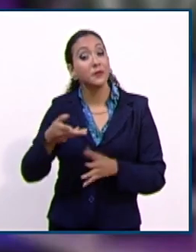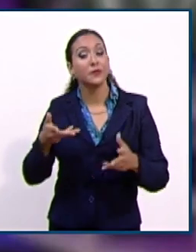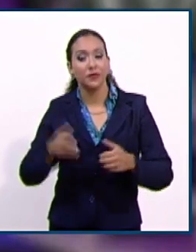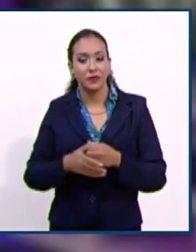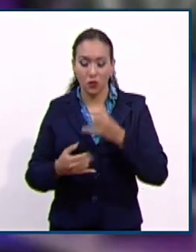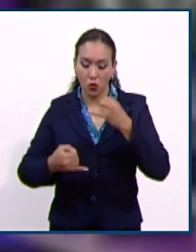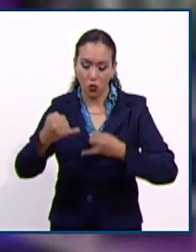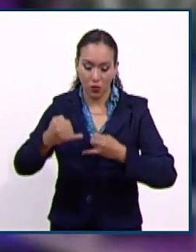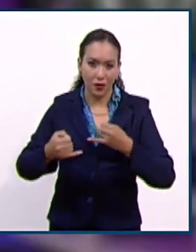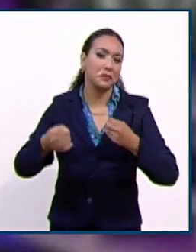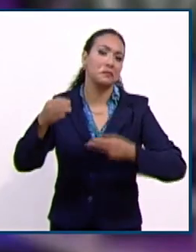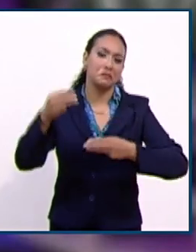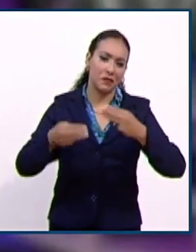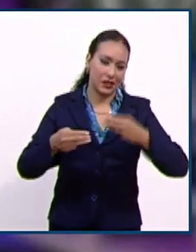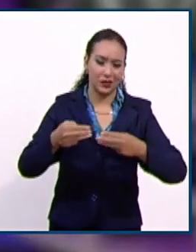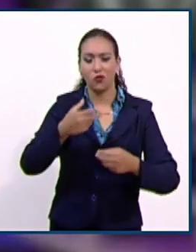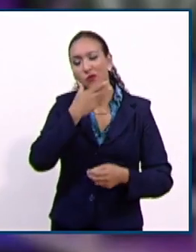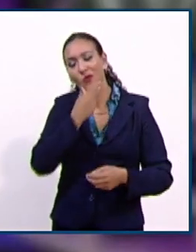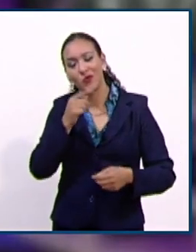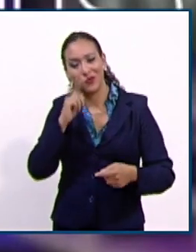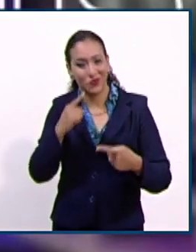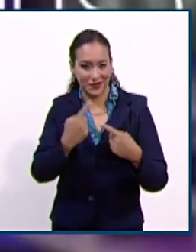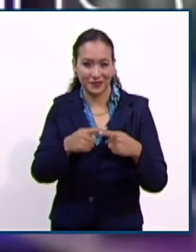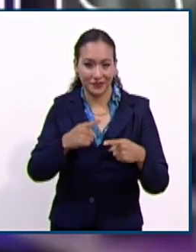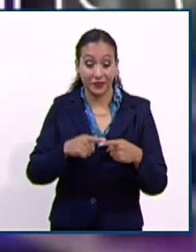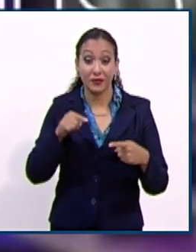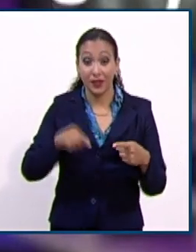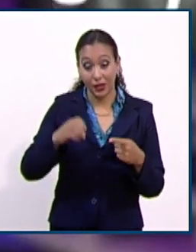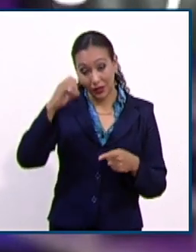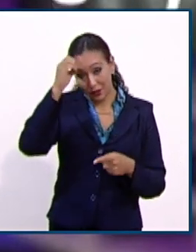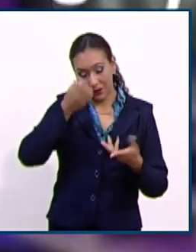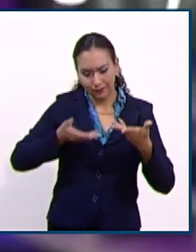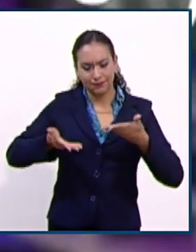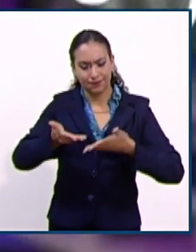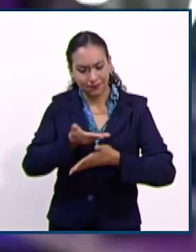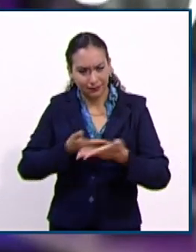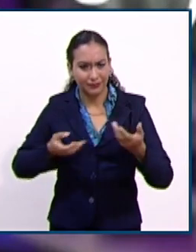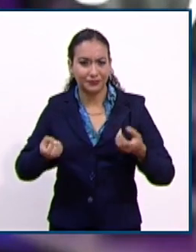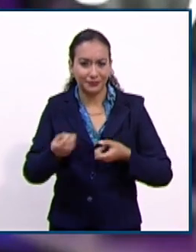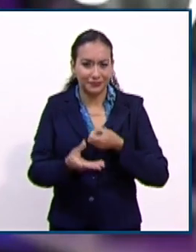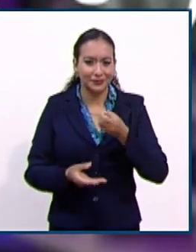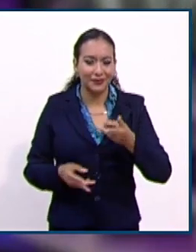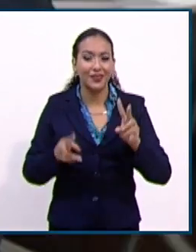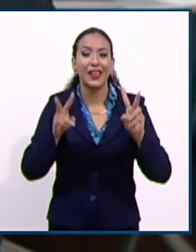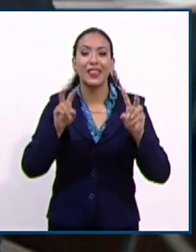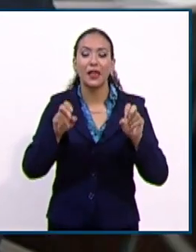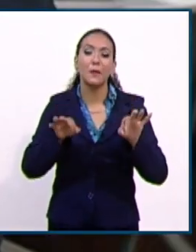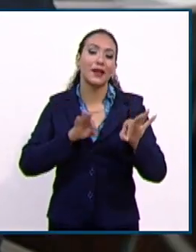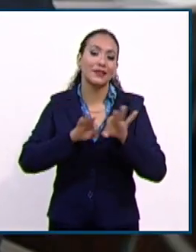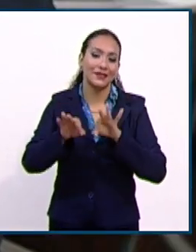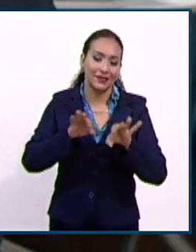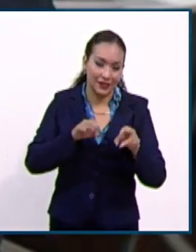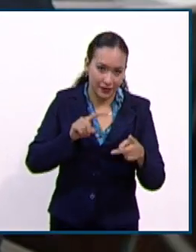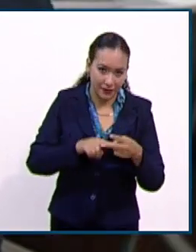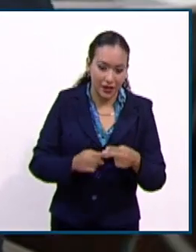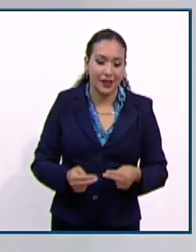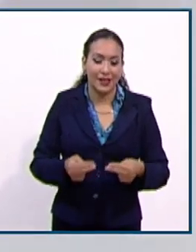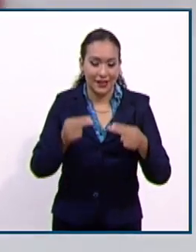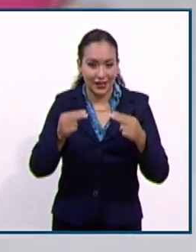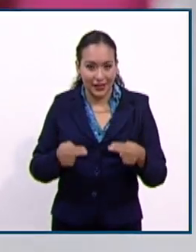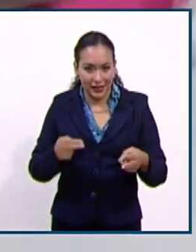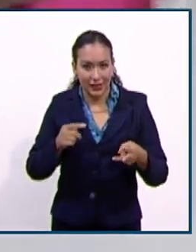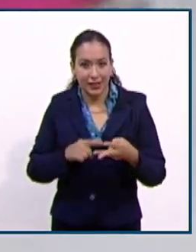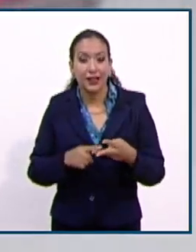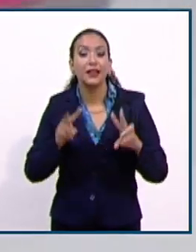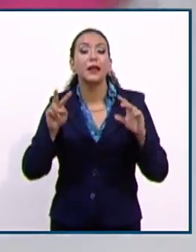juezas, jueces, magistradas y magistrados federales compartirán sus conocimientos y experiencias sobre temas laborales, mercantiles, de